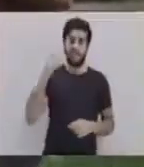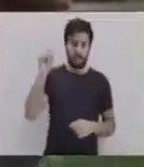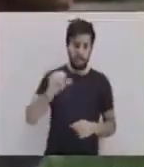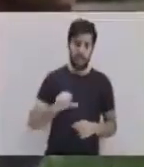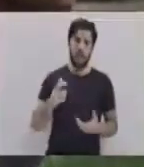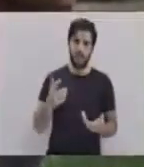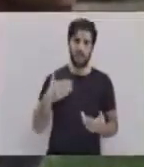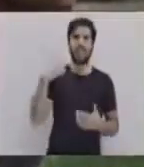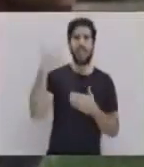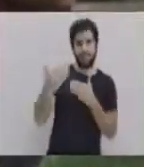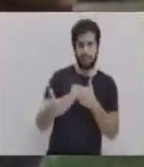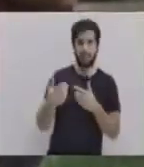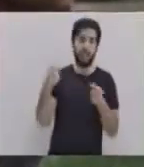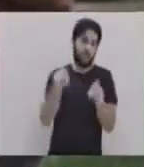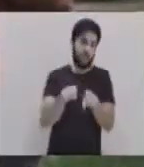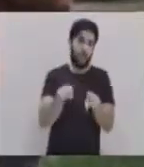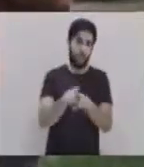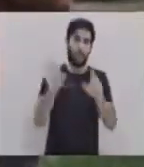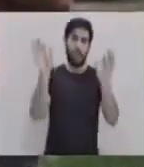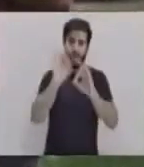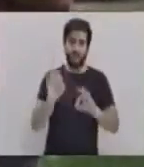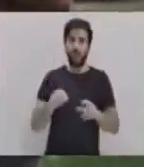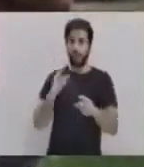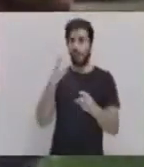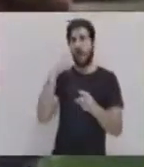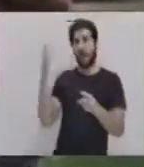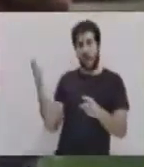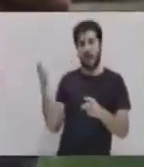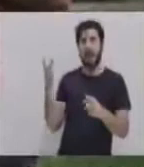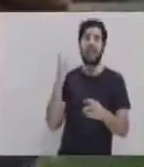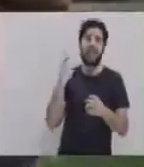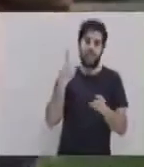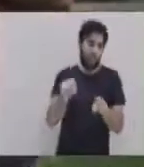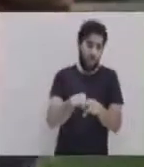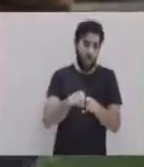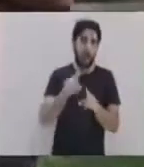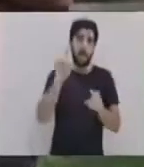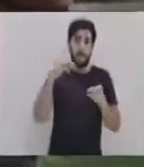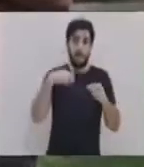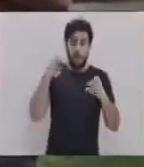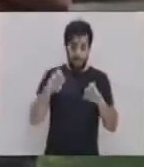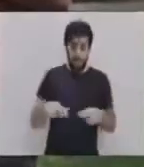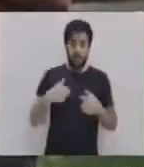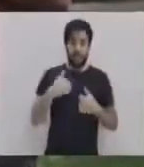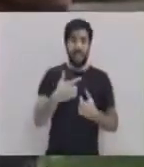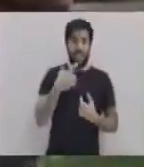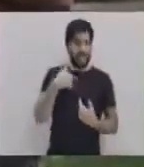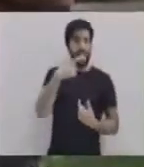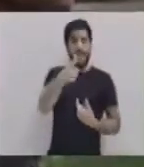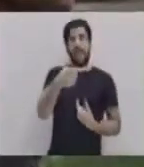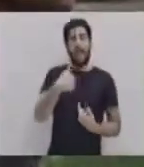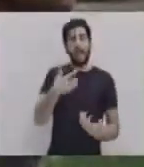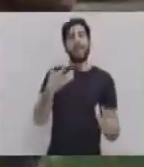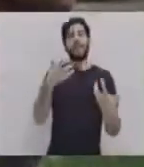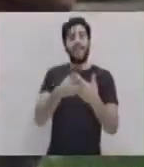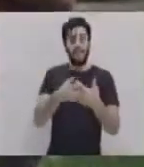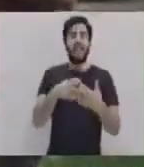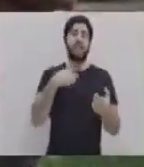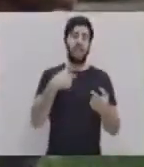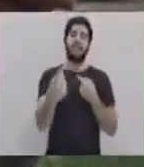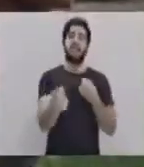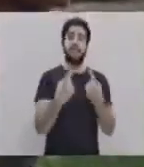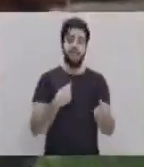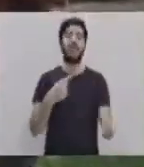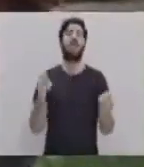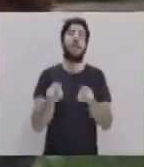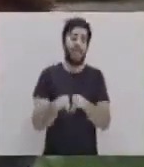va a estar con todas las personas, lo tenemos que tomar, tenemos que respetar a las demás, ponernos en sus zapatos y siempre y cuando nunca ofenderlos.